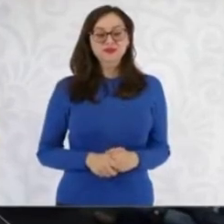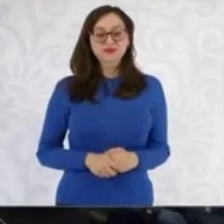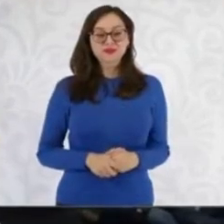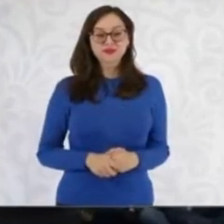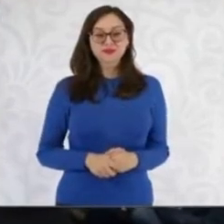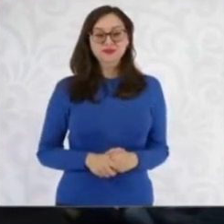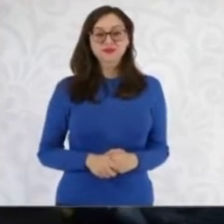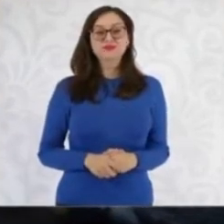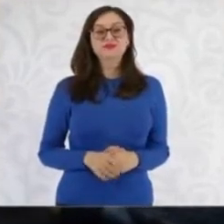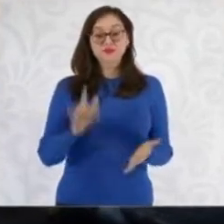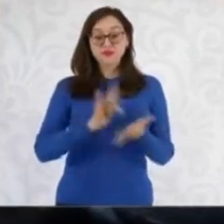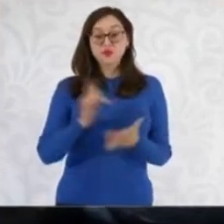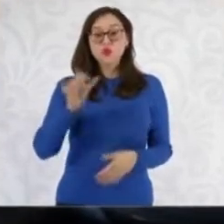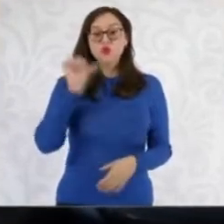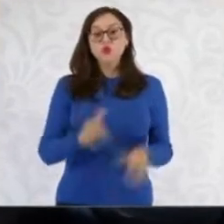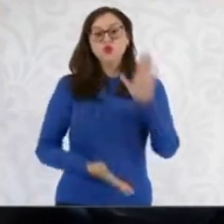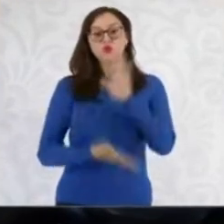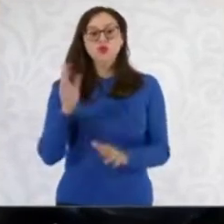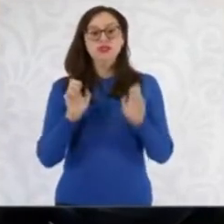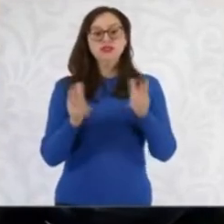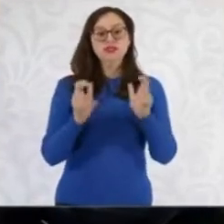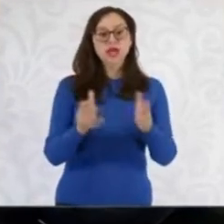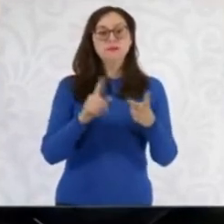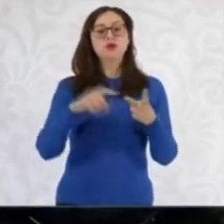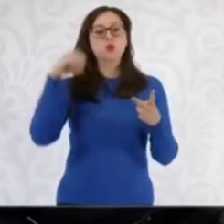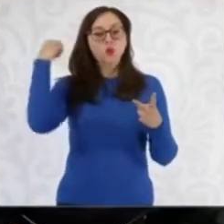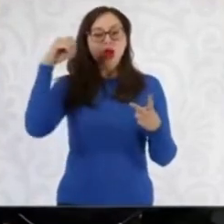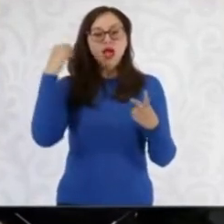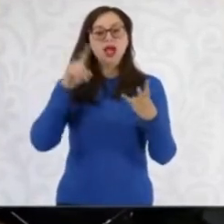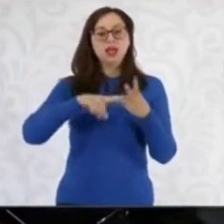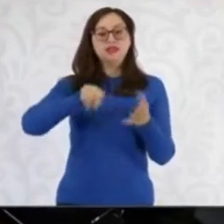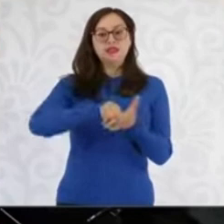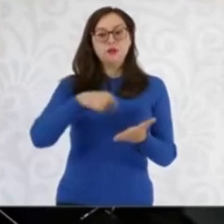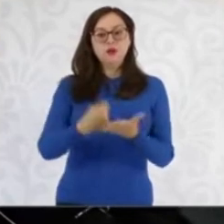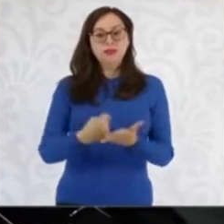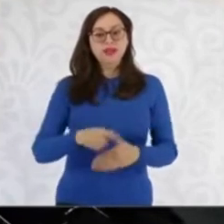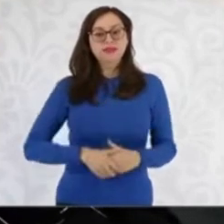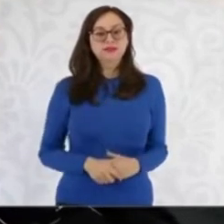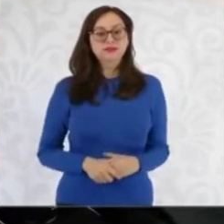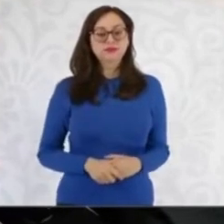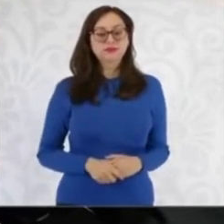a Chiapas, Oaxaca y a Tamaulipas.